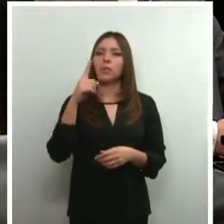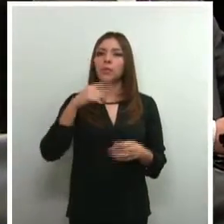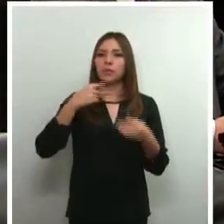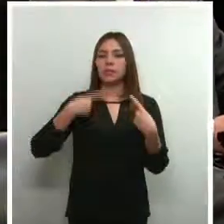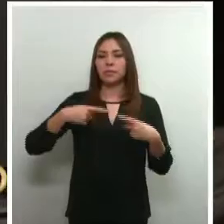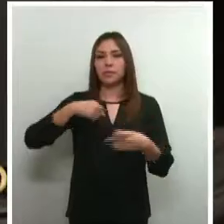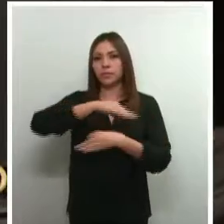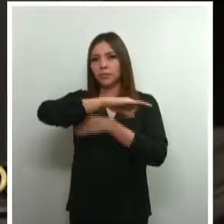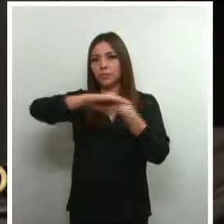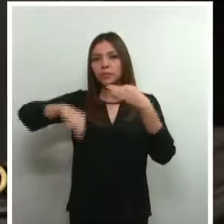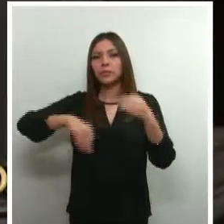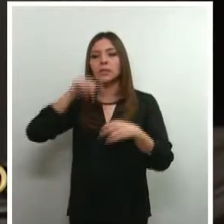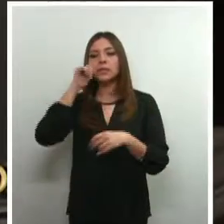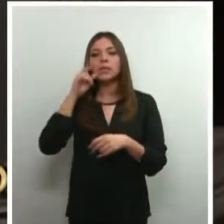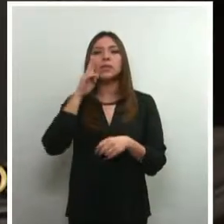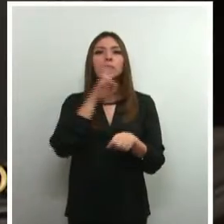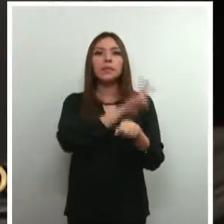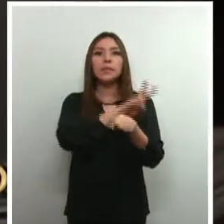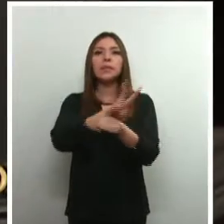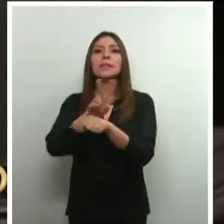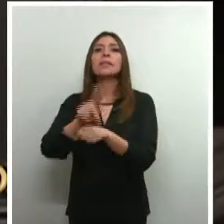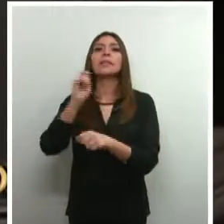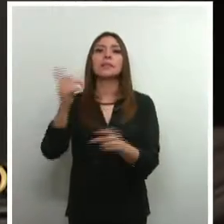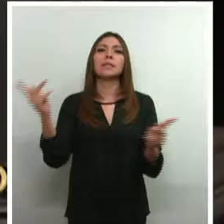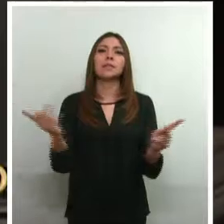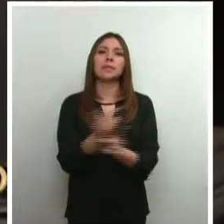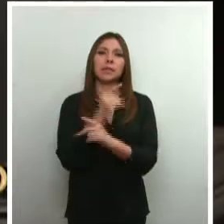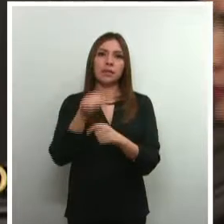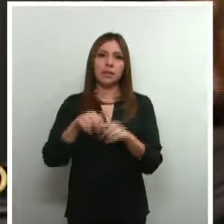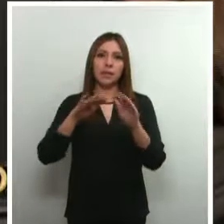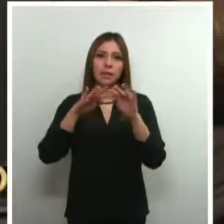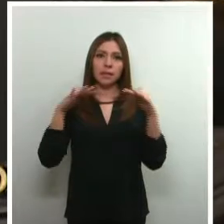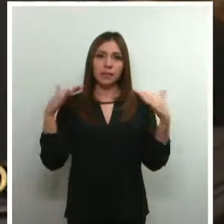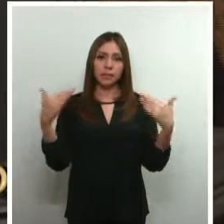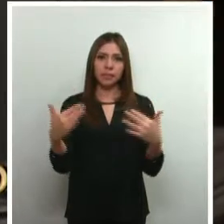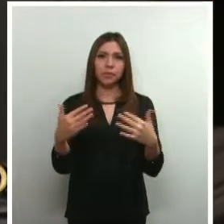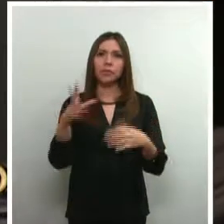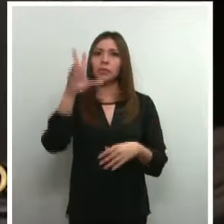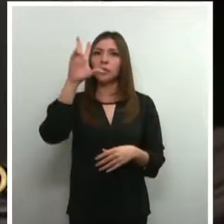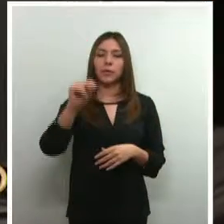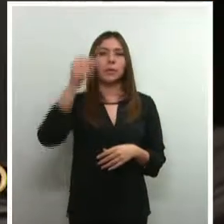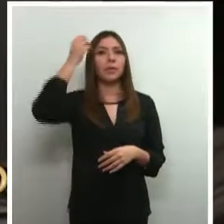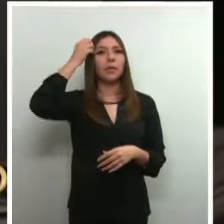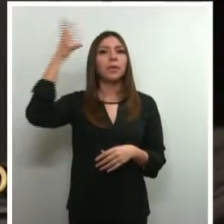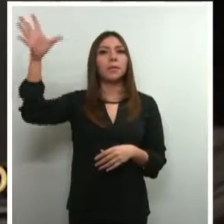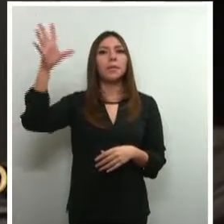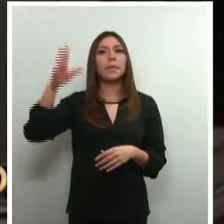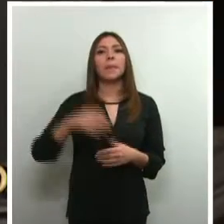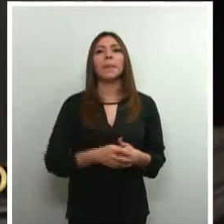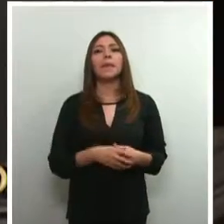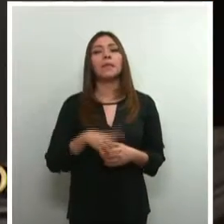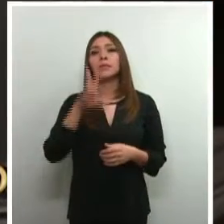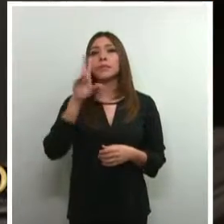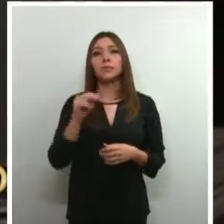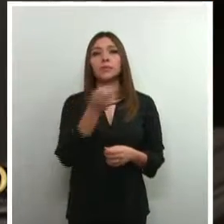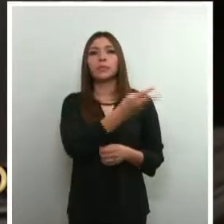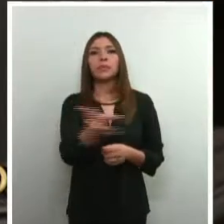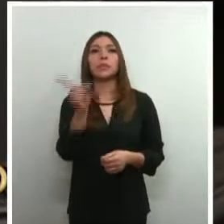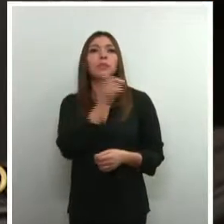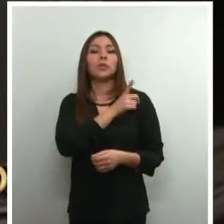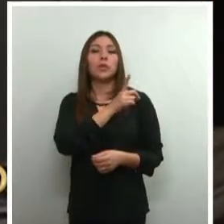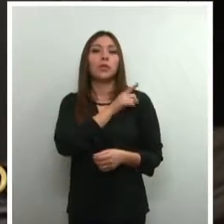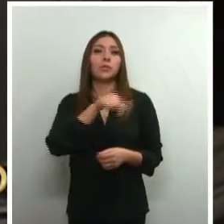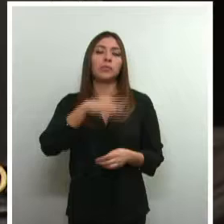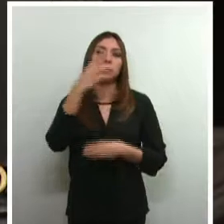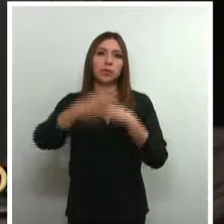que está al pendiente de lo que sucede en esta Asamblea Constituyente, no olvidarnos de que no estamos solos en este